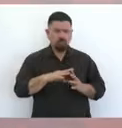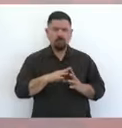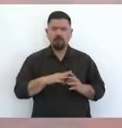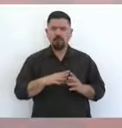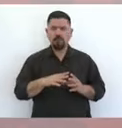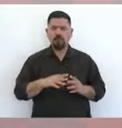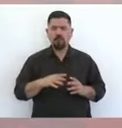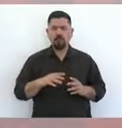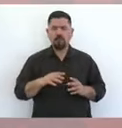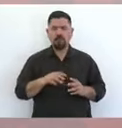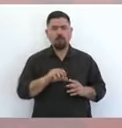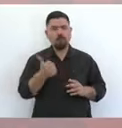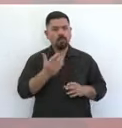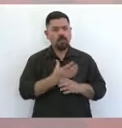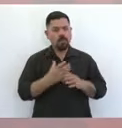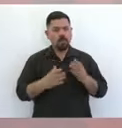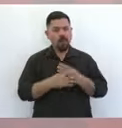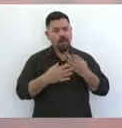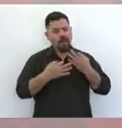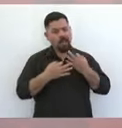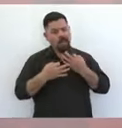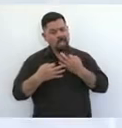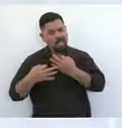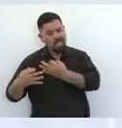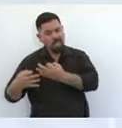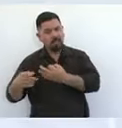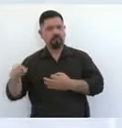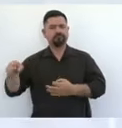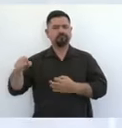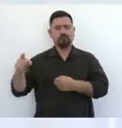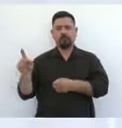enganchados por la delincuencia.